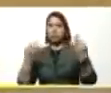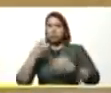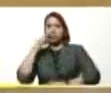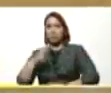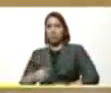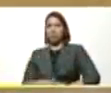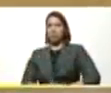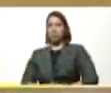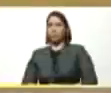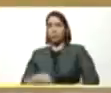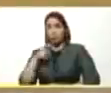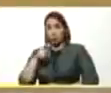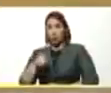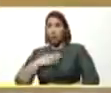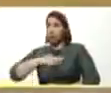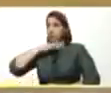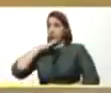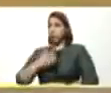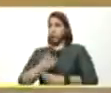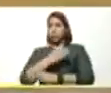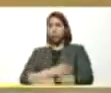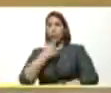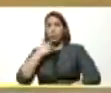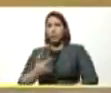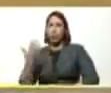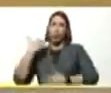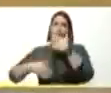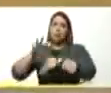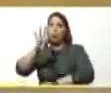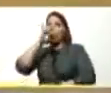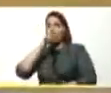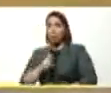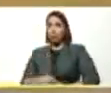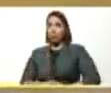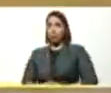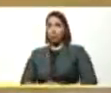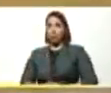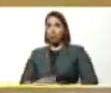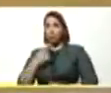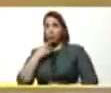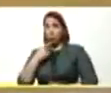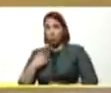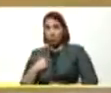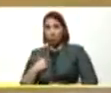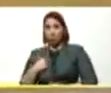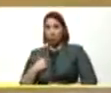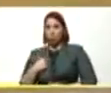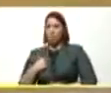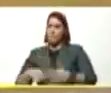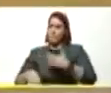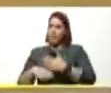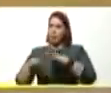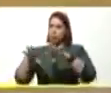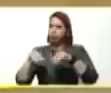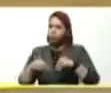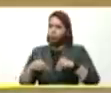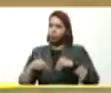resaltar que usted con suficiente antelación nos dijo hace 4 años, nos dijo vamos a tomar, Villarruel,